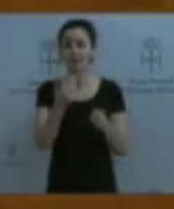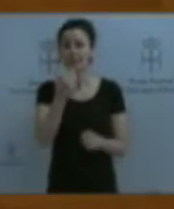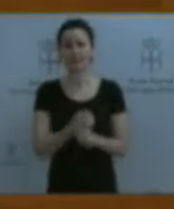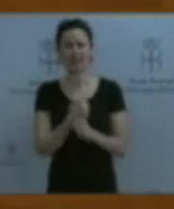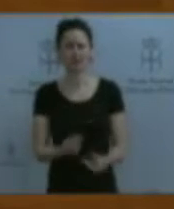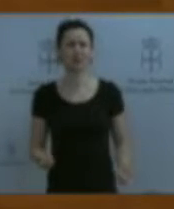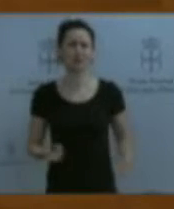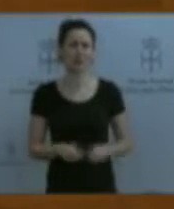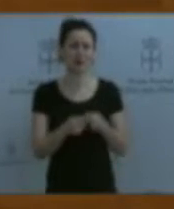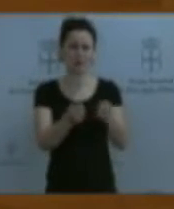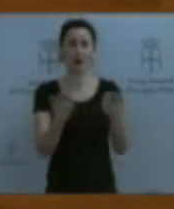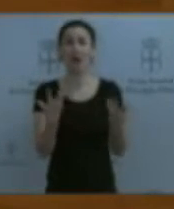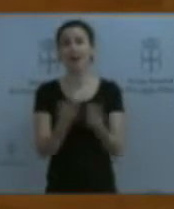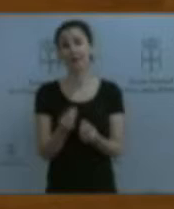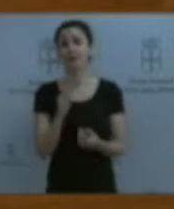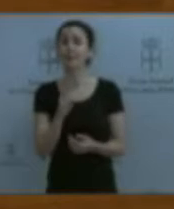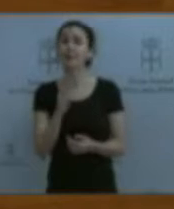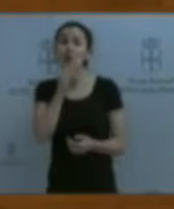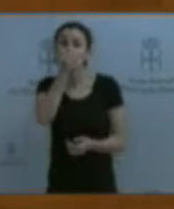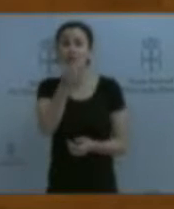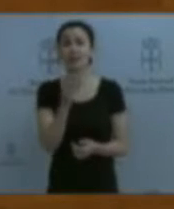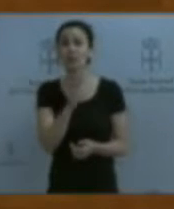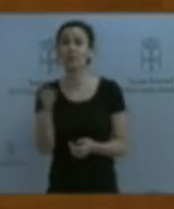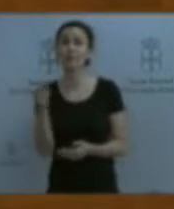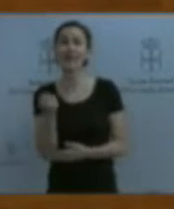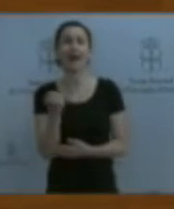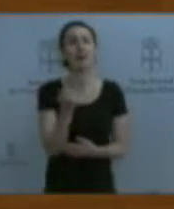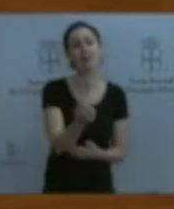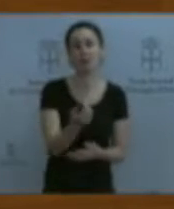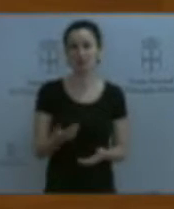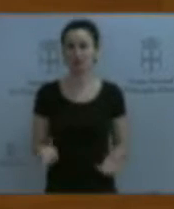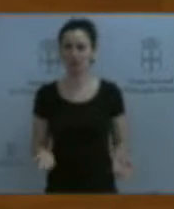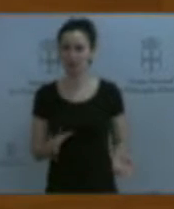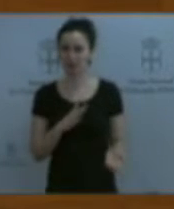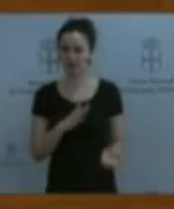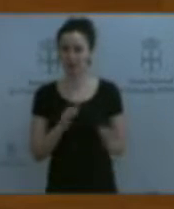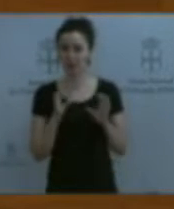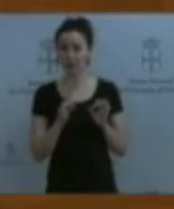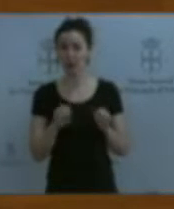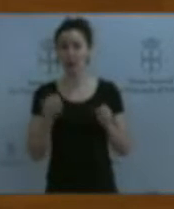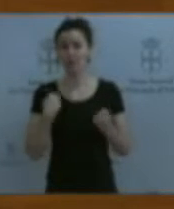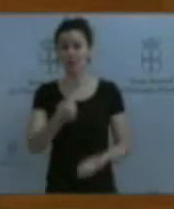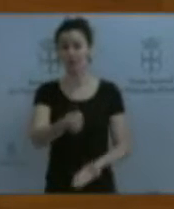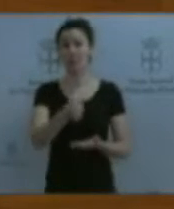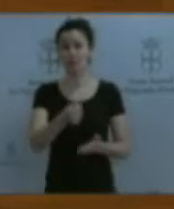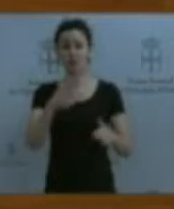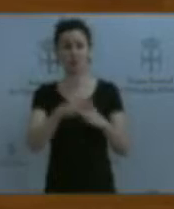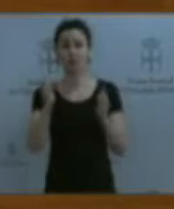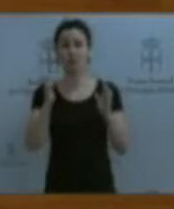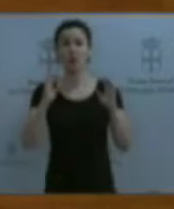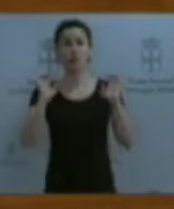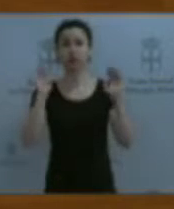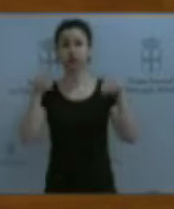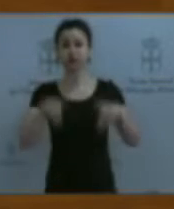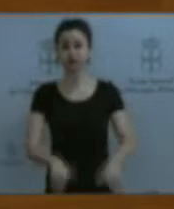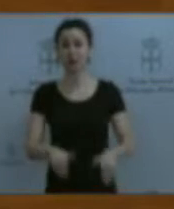también con el apoyo del Partido Socialista y el Partido Popular, desplomado ahora en bolsa, lo que aprovechan nuestros medallistas de oro para